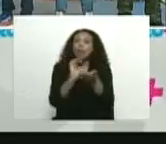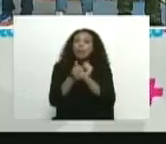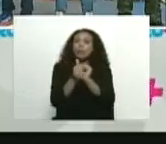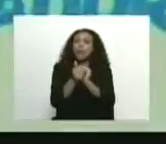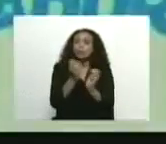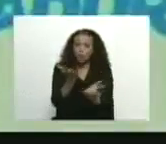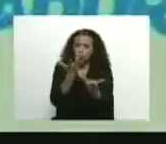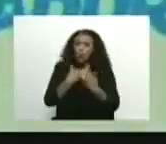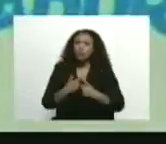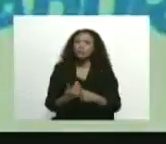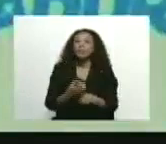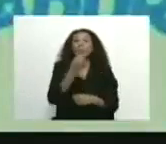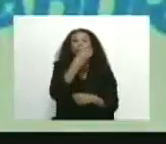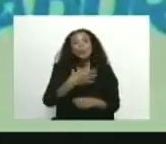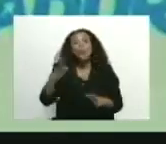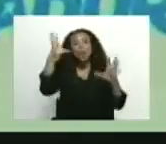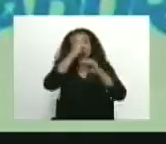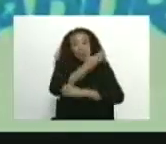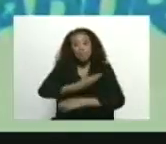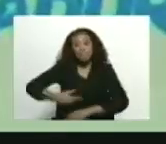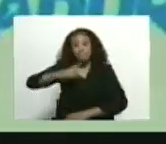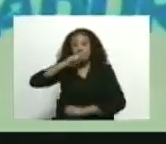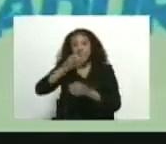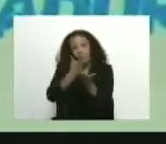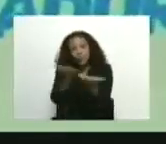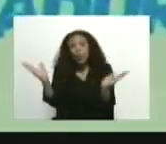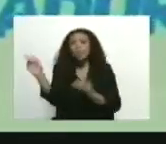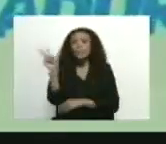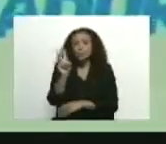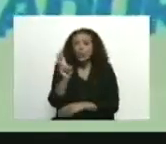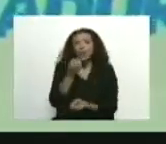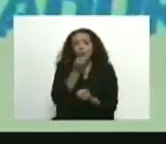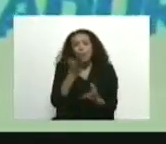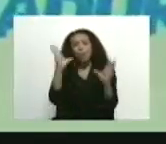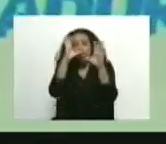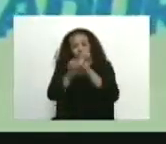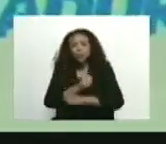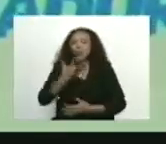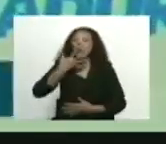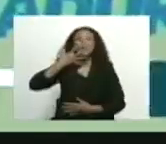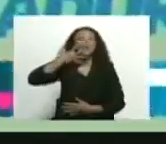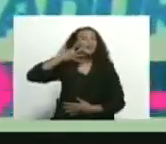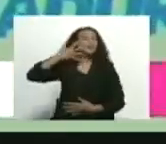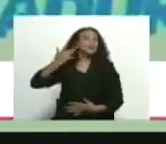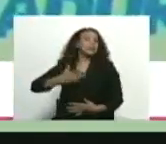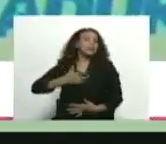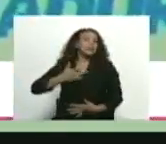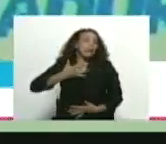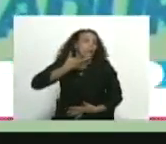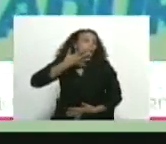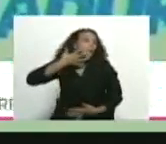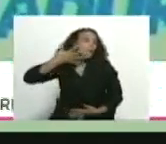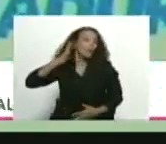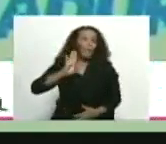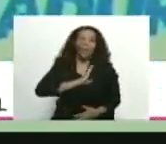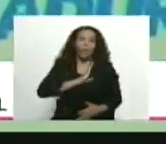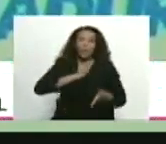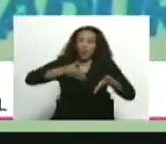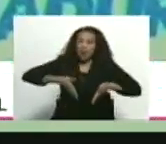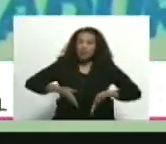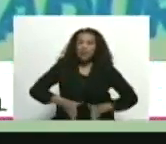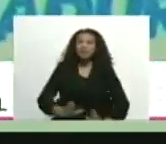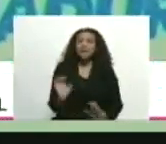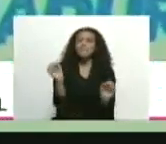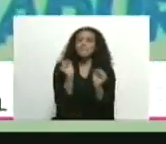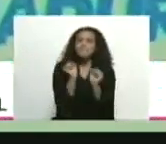Adelante, Mervin. Buenas noches, presidente, para usted y para toda Venezuela. Un orgullo gigante, presidente, que como merideño y